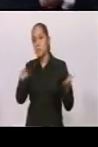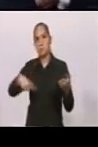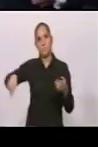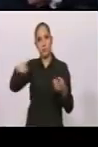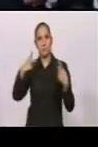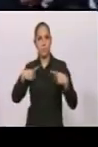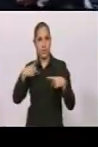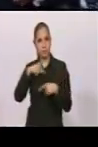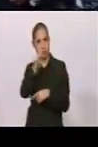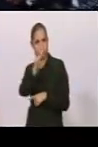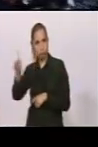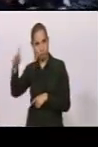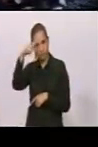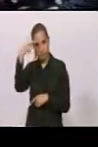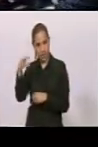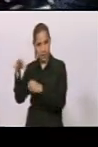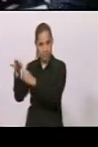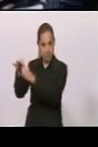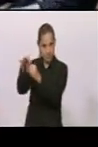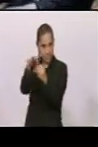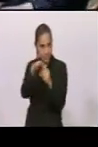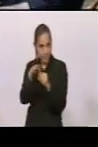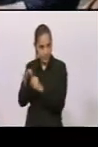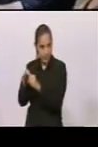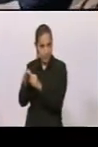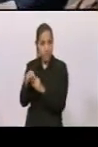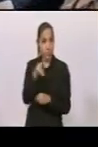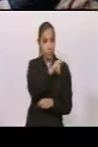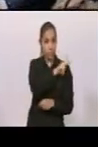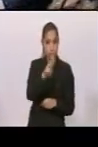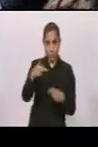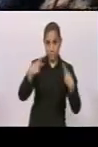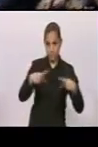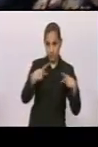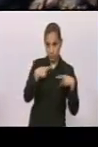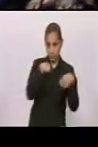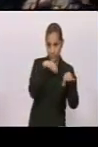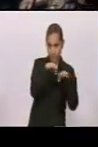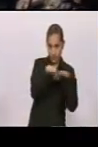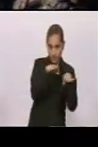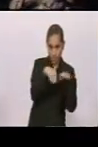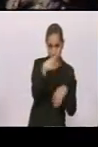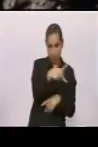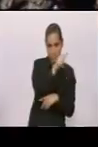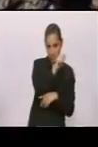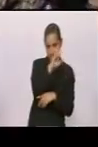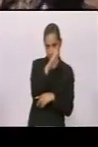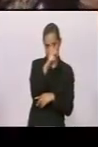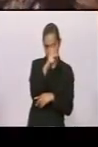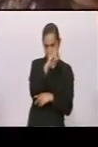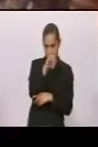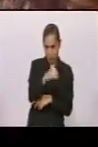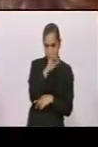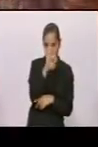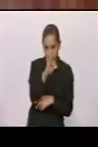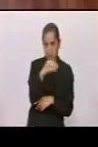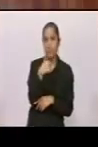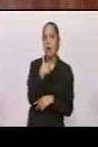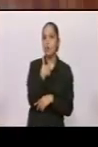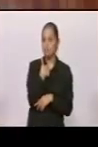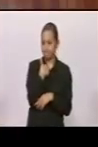Las y los integrantes del Tribunal Electoral nos empeñamos en cumplir nuestro